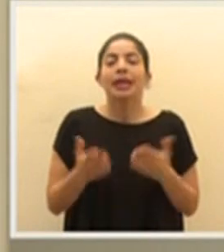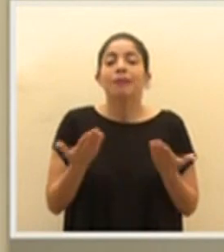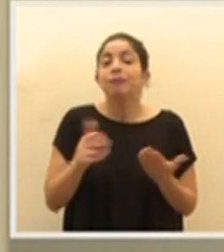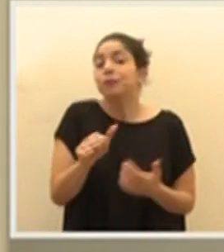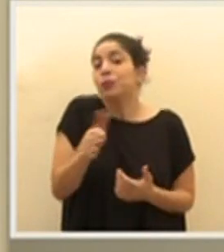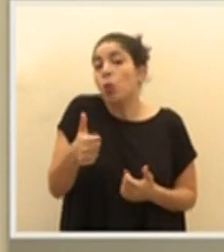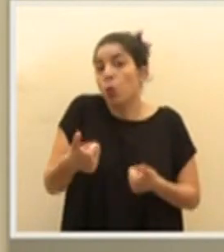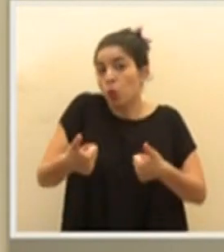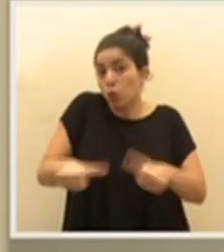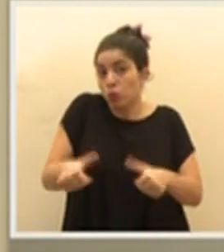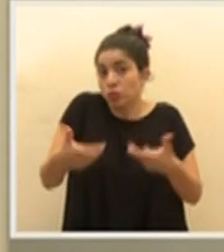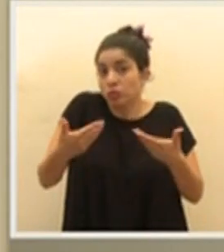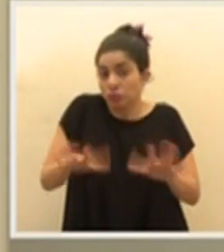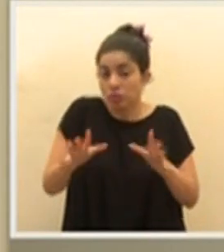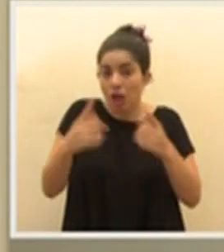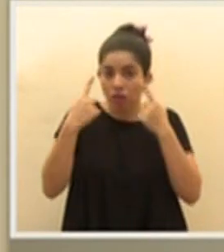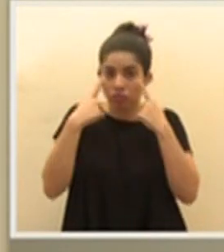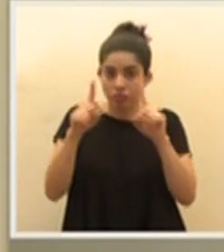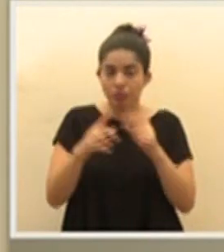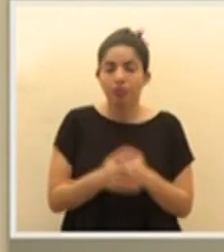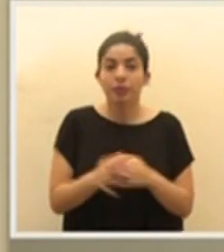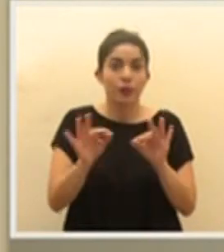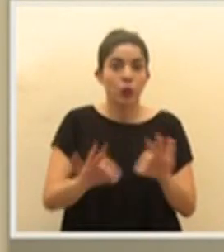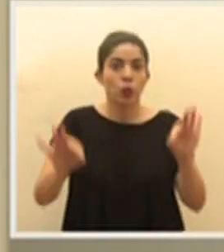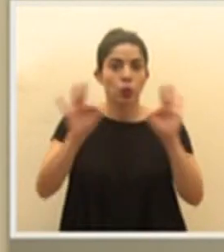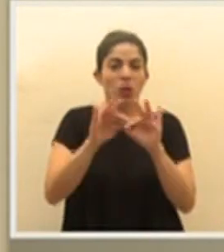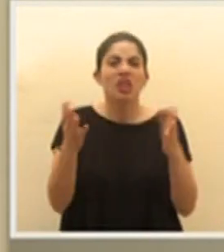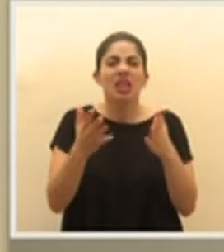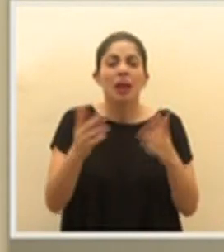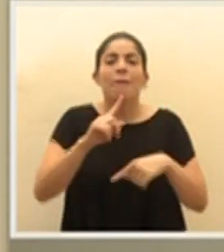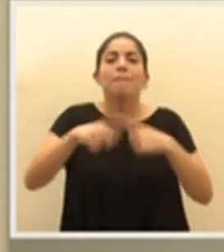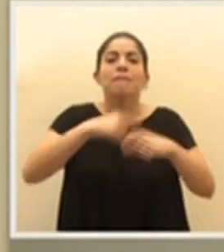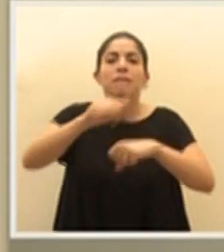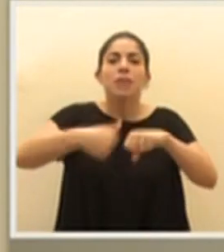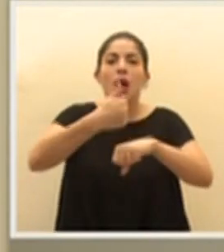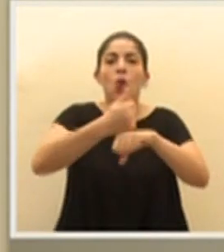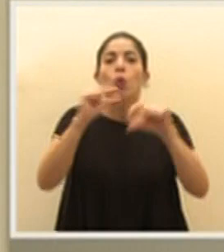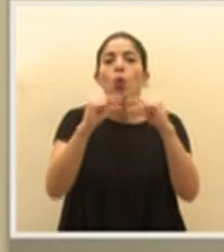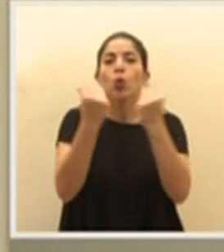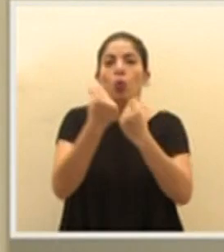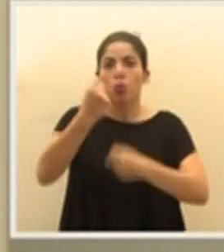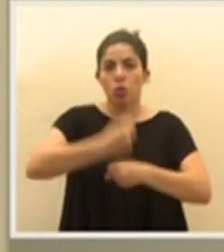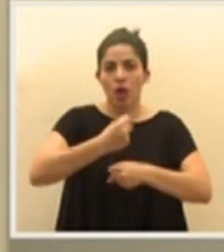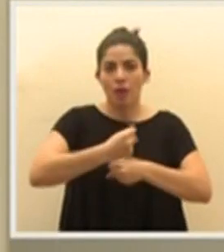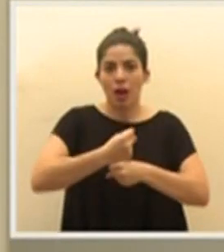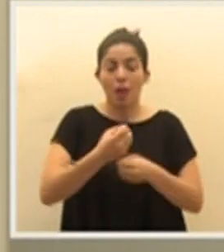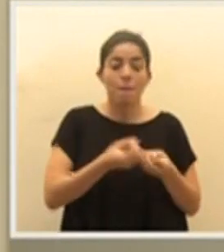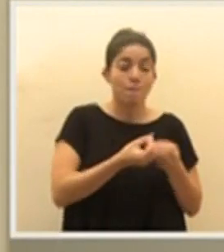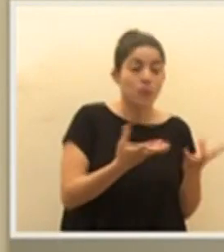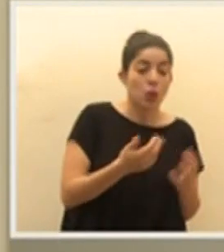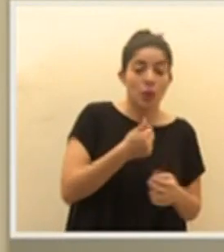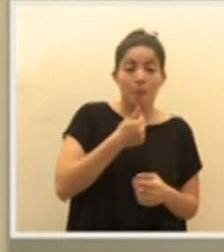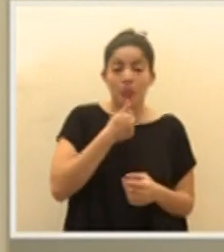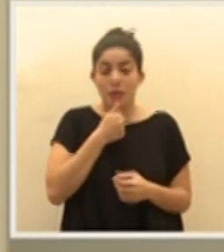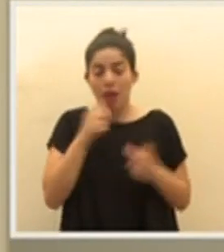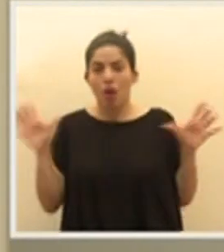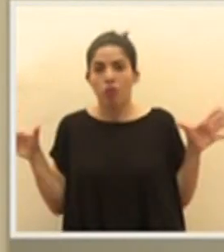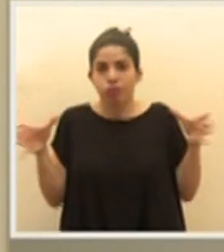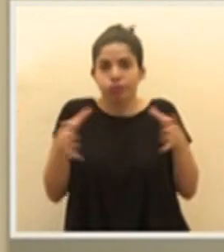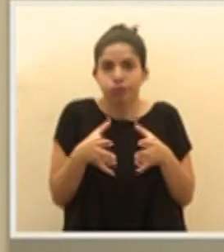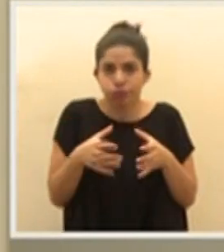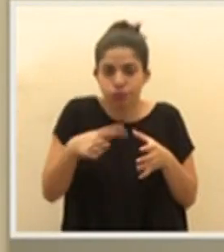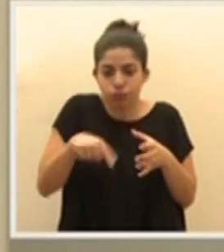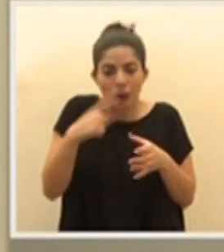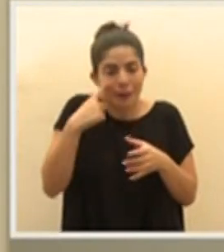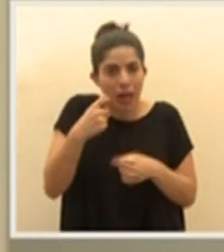Otro acuerdo al que se llegó también importante es que se va a establecer un grupo de trabajo público-privado con también pues,